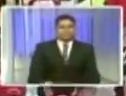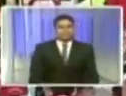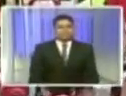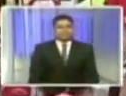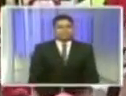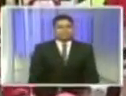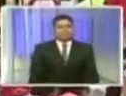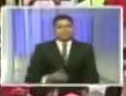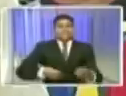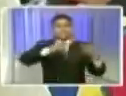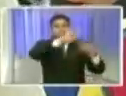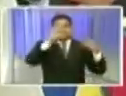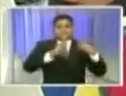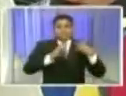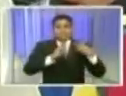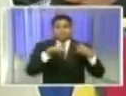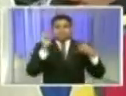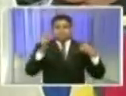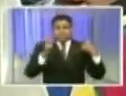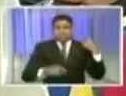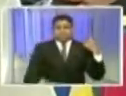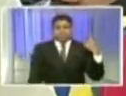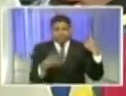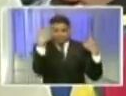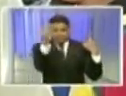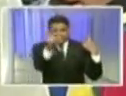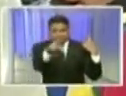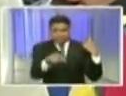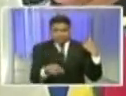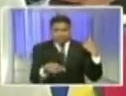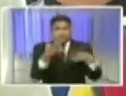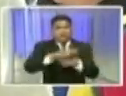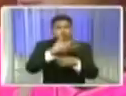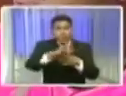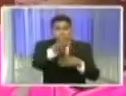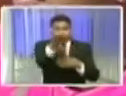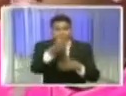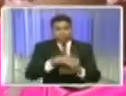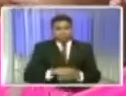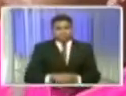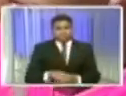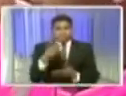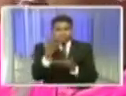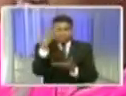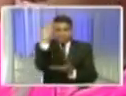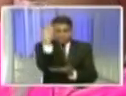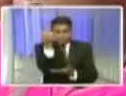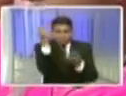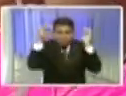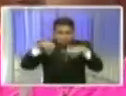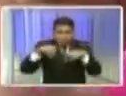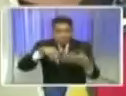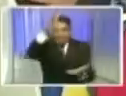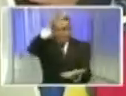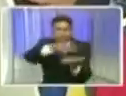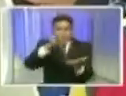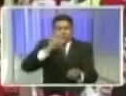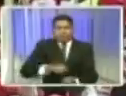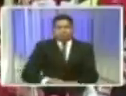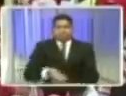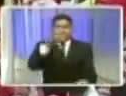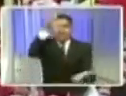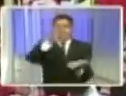Segunda tarea. ¿La entendieron? ¿La comparten? ¿Están de acuerdo? Aprobado, pues, a las